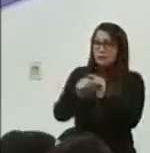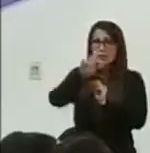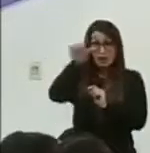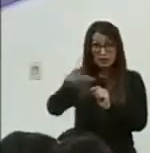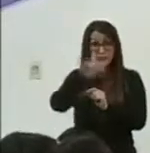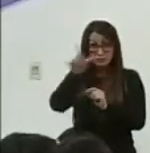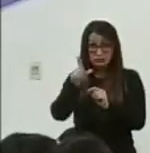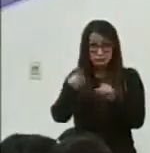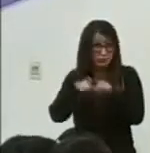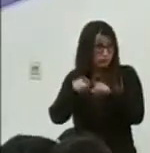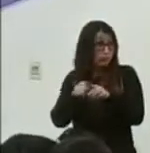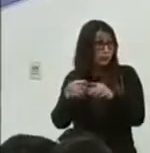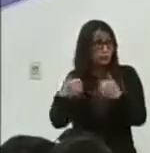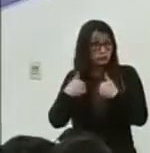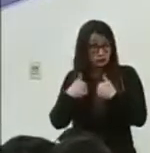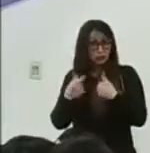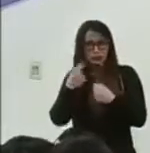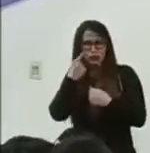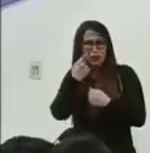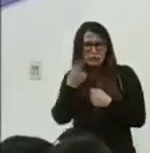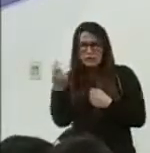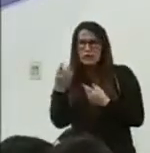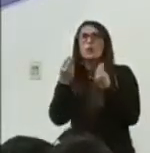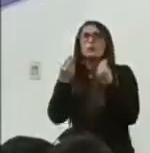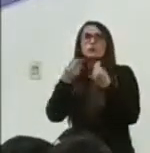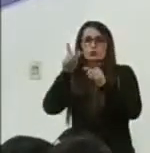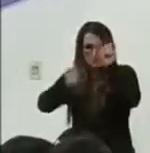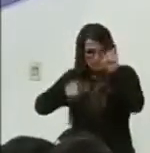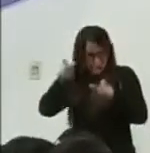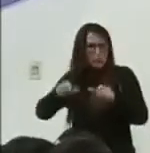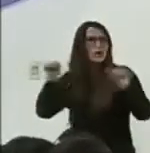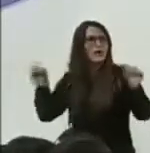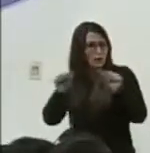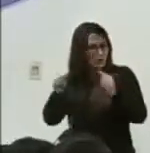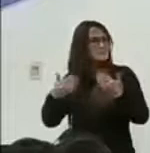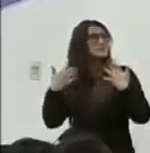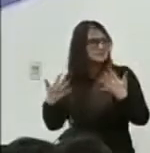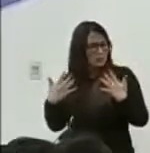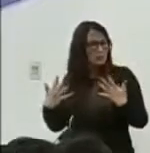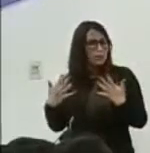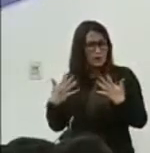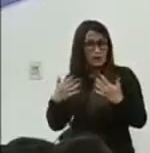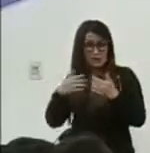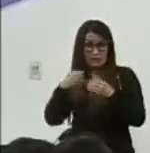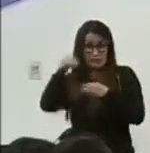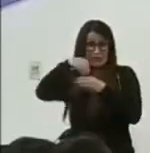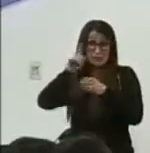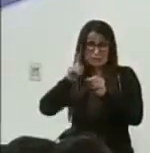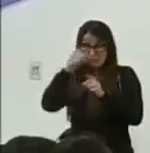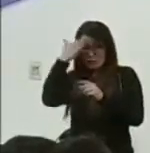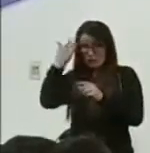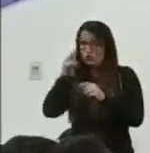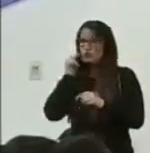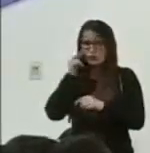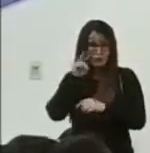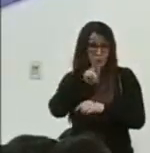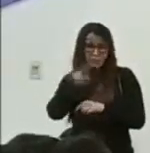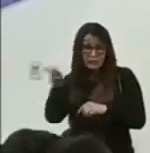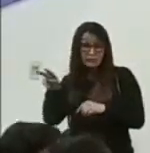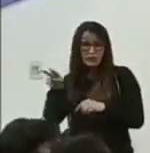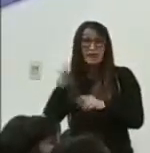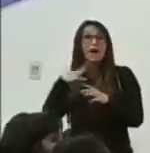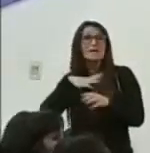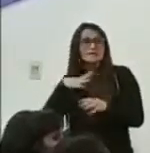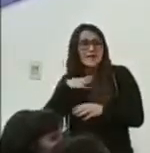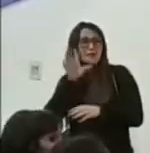yo lo he vivido, y sé que hay gente que lo hace y que se puede, lo han hecho los gobiernos del Frente Amplio, donde haya